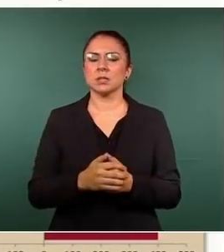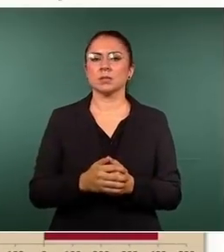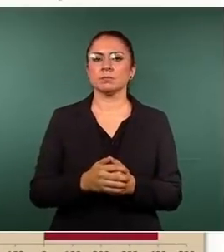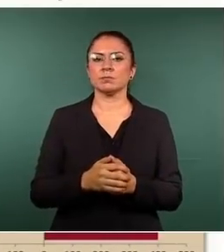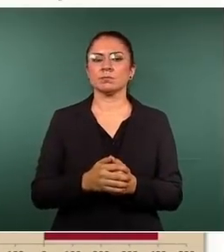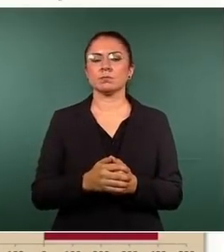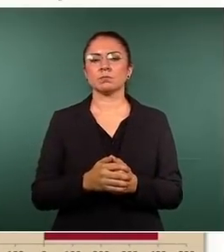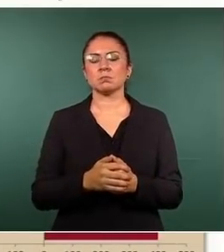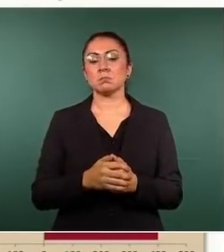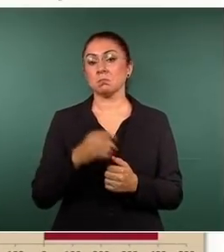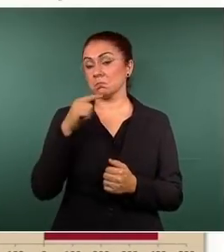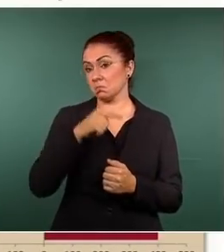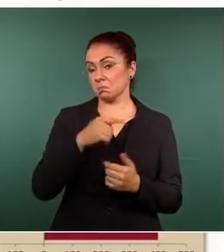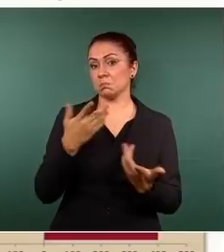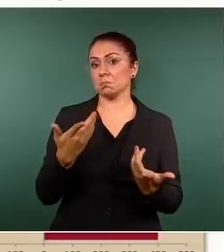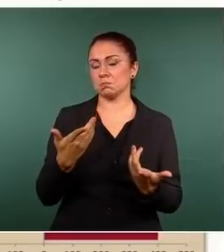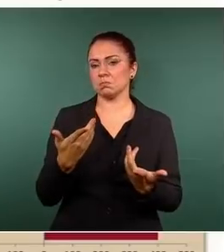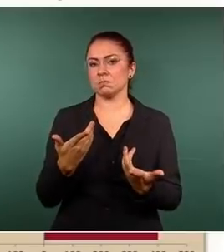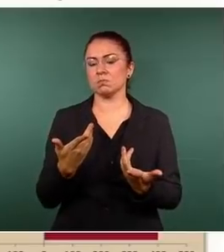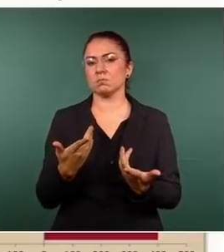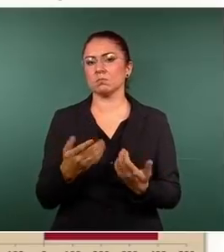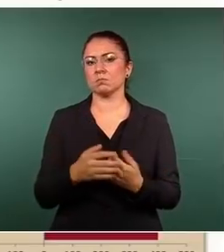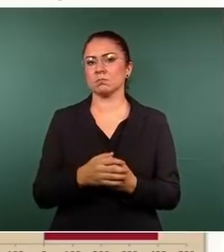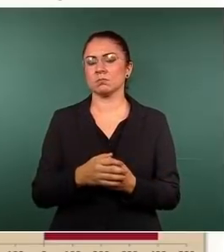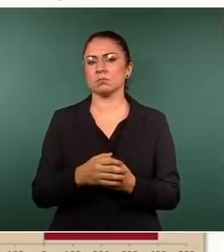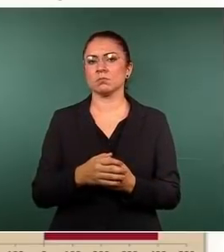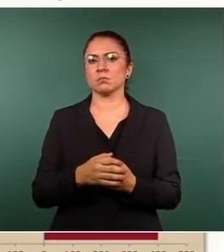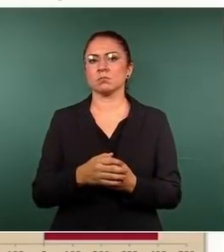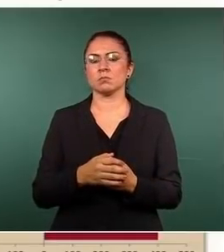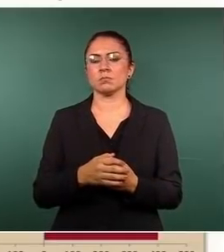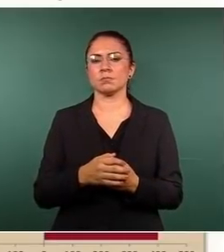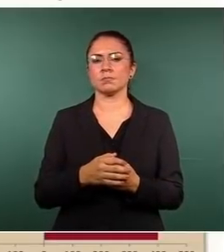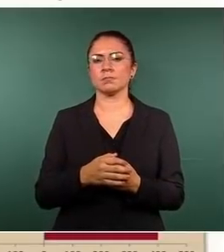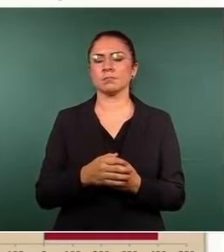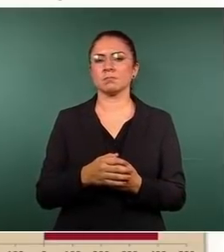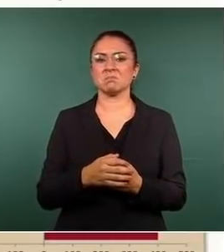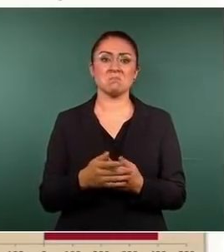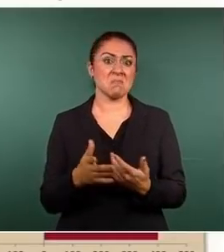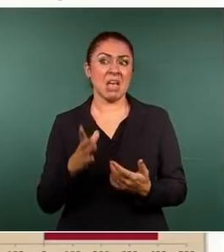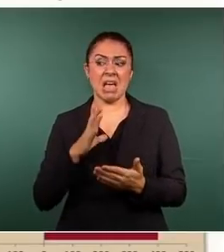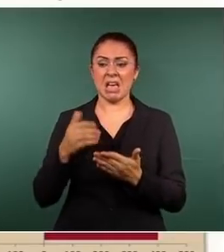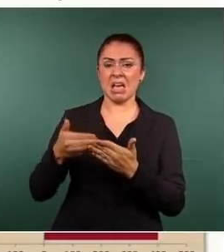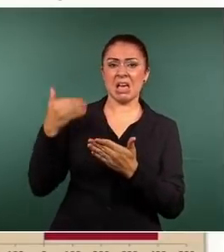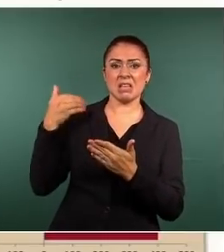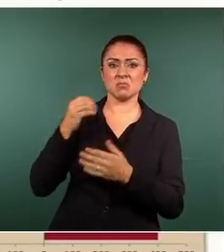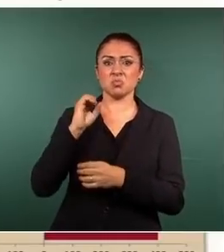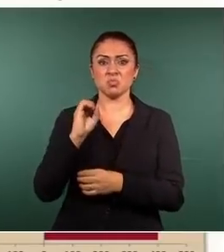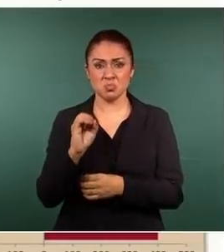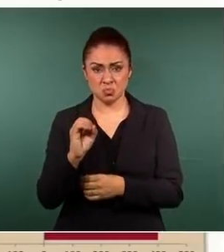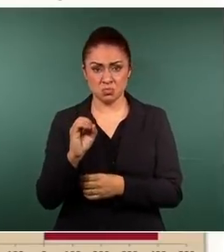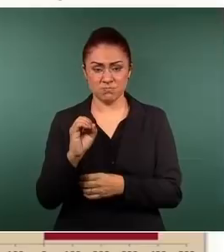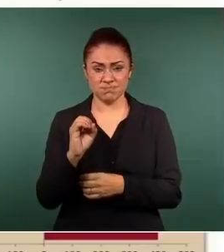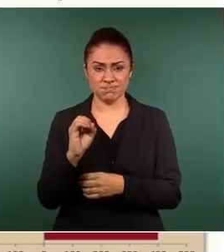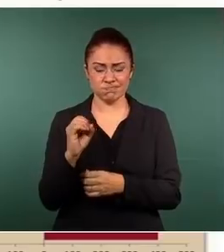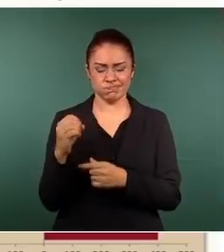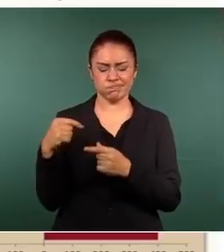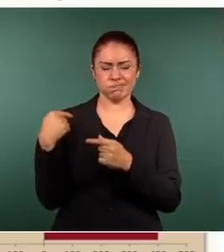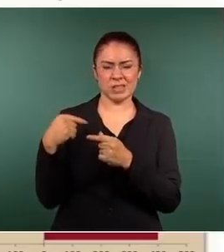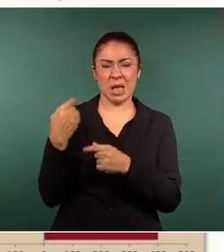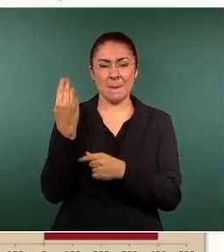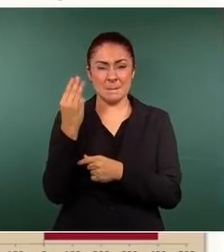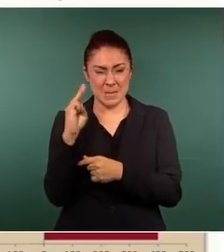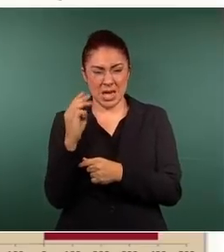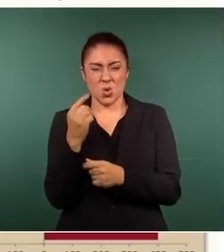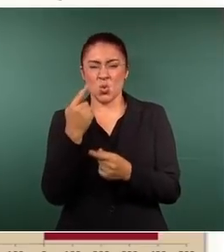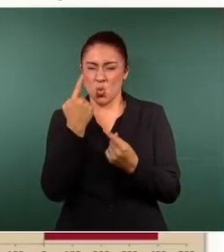aquí este delito me había venido con con ceros en mayo se tiene uno en